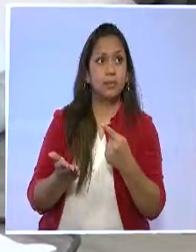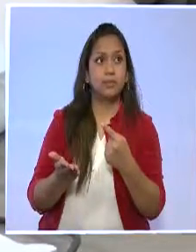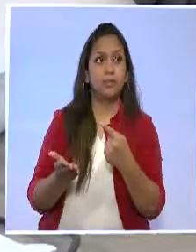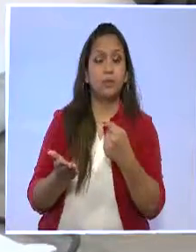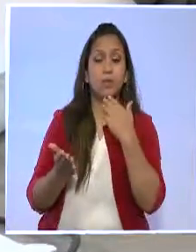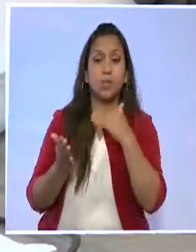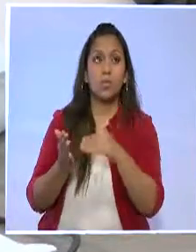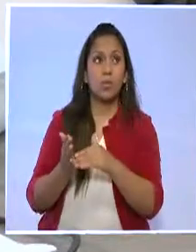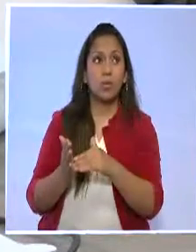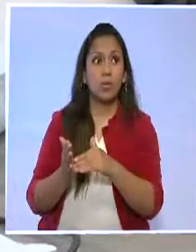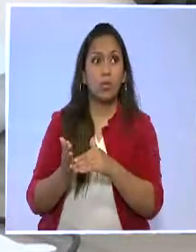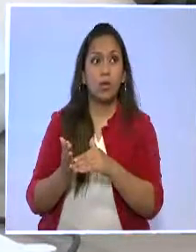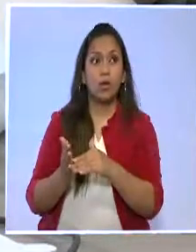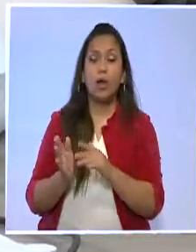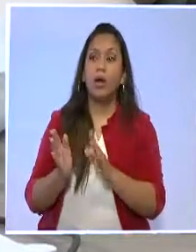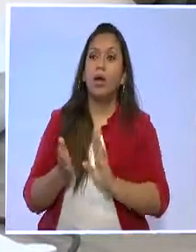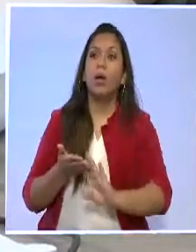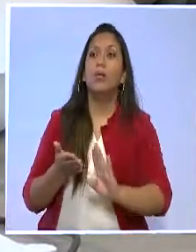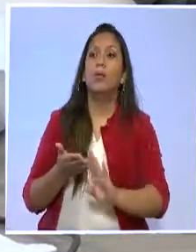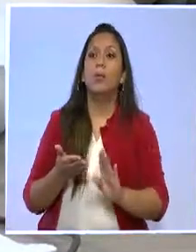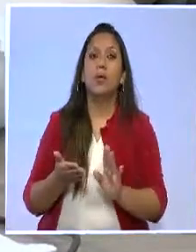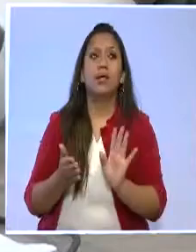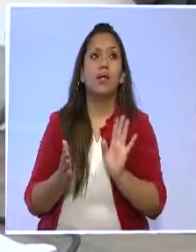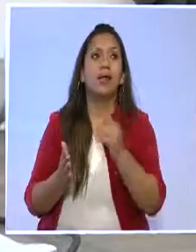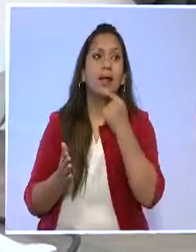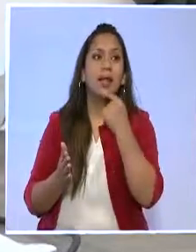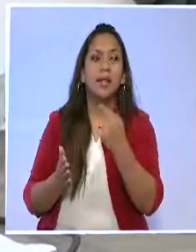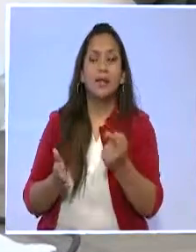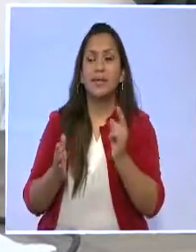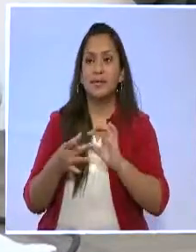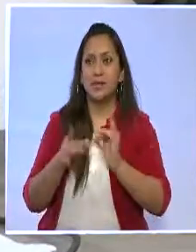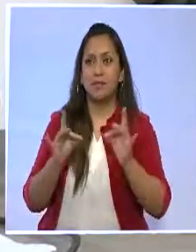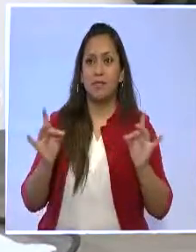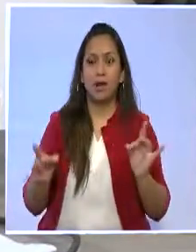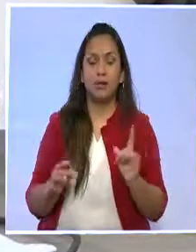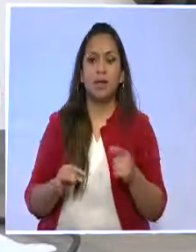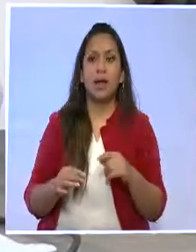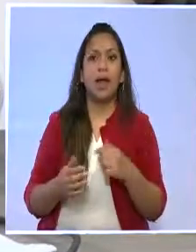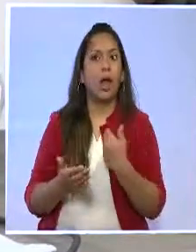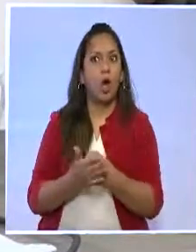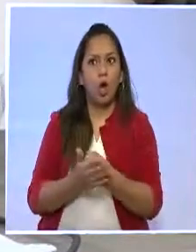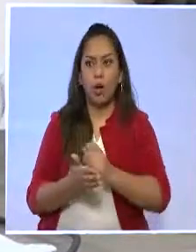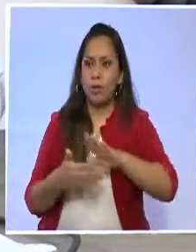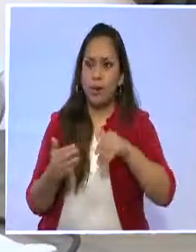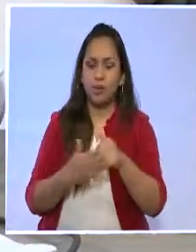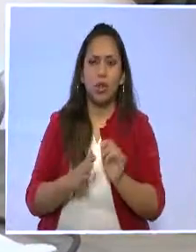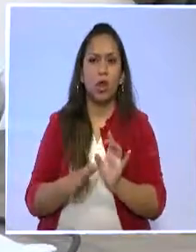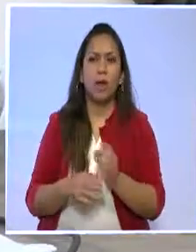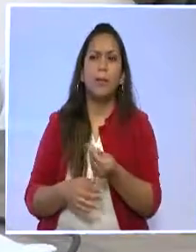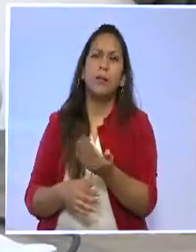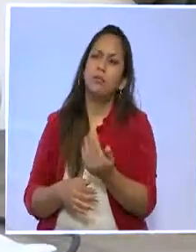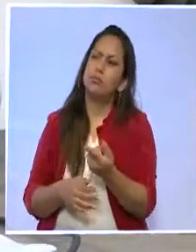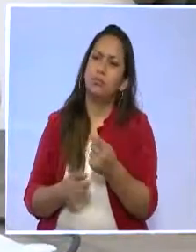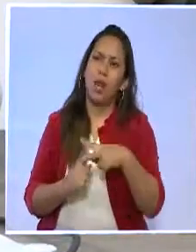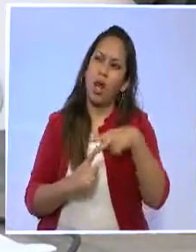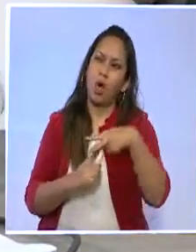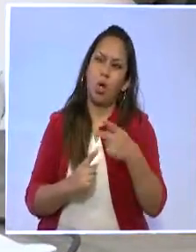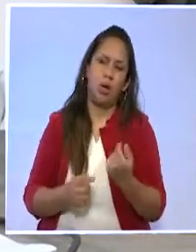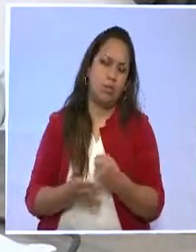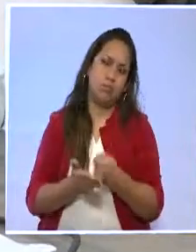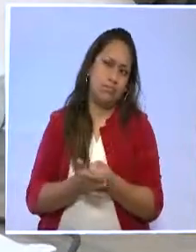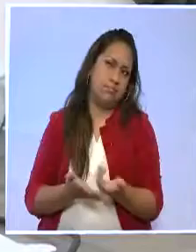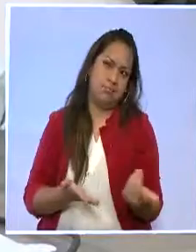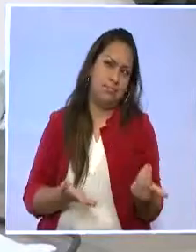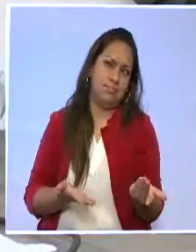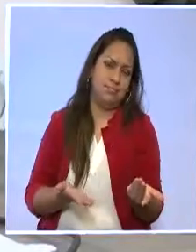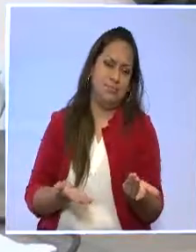dejar ahmed sólo para la cual ita tener presidenta comenten los puntos los impuestos que se habla de sobre el alcohol